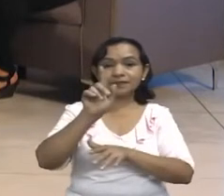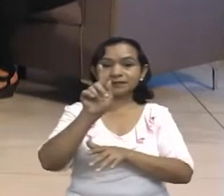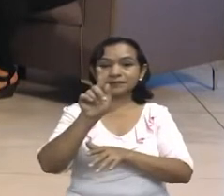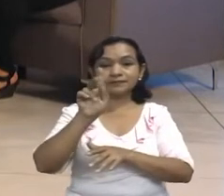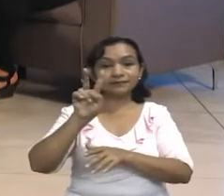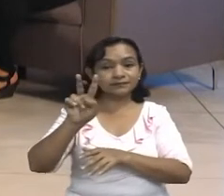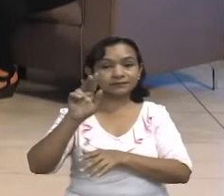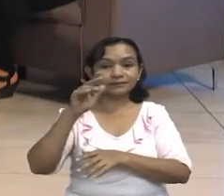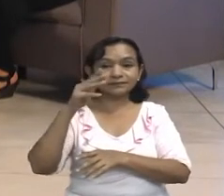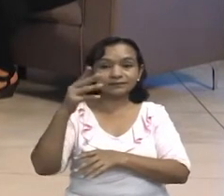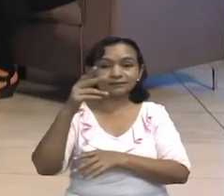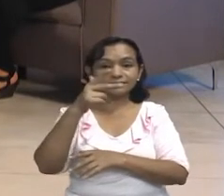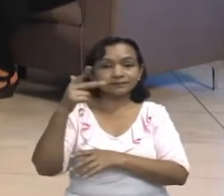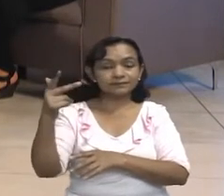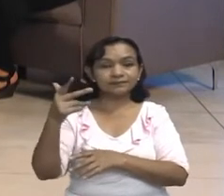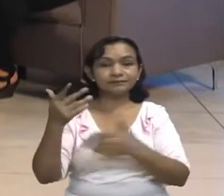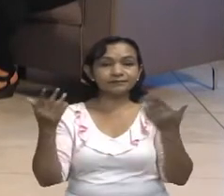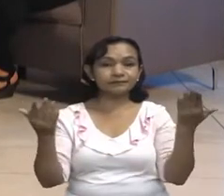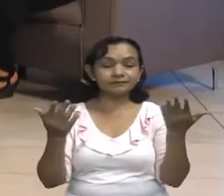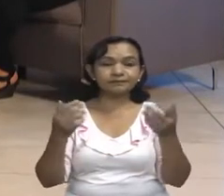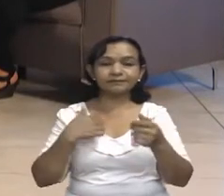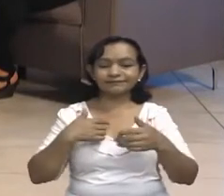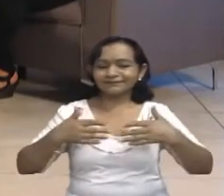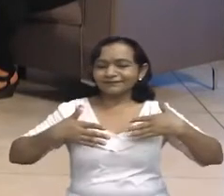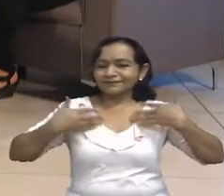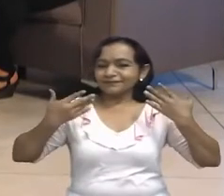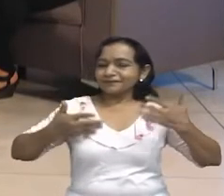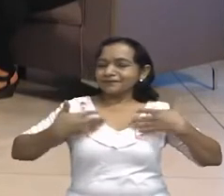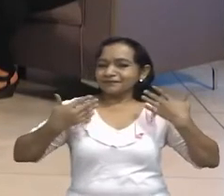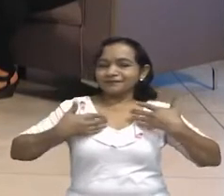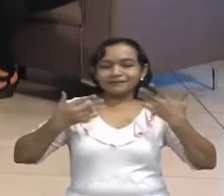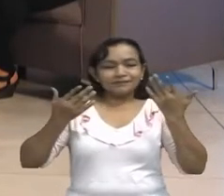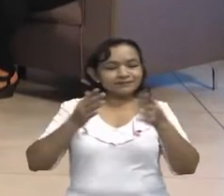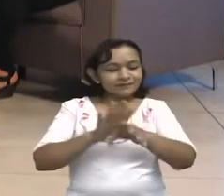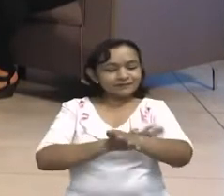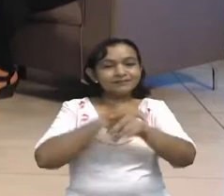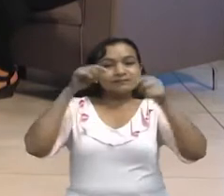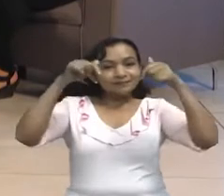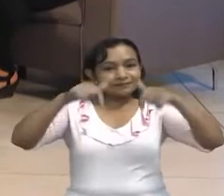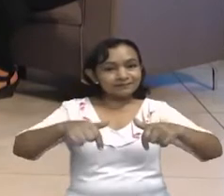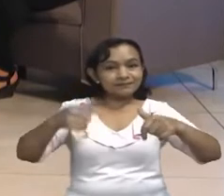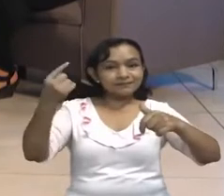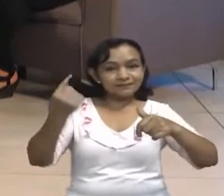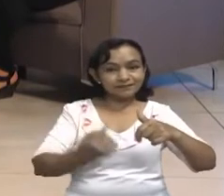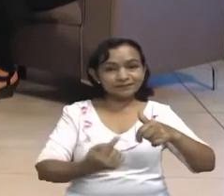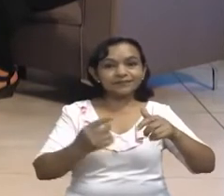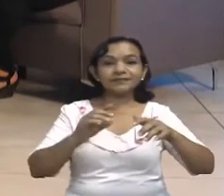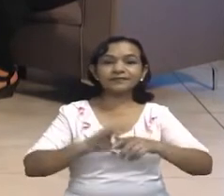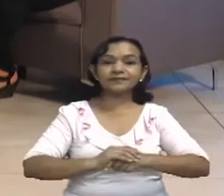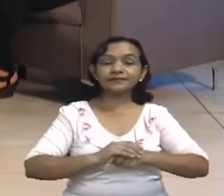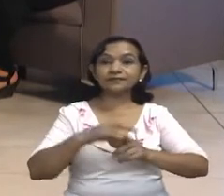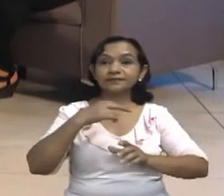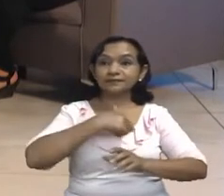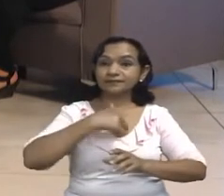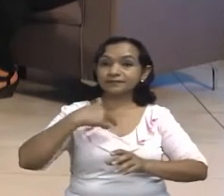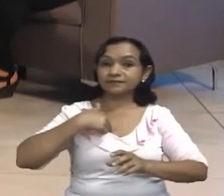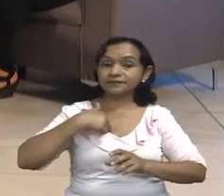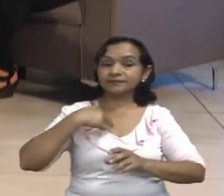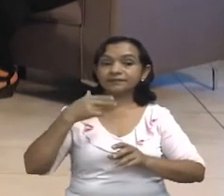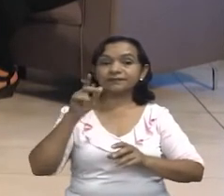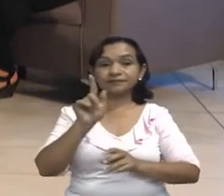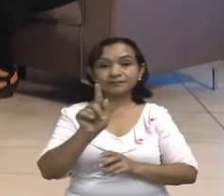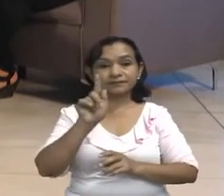pues no puedo más que sentirme feliz por estar aquí. Y además dentro del proceso de creación del mismo